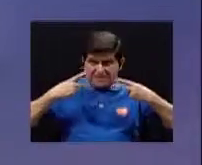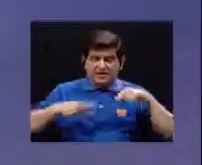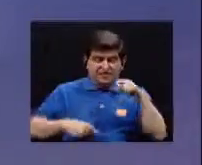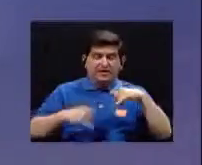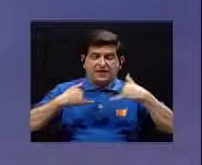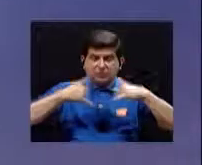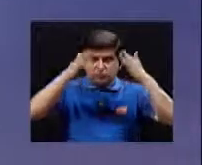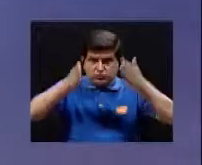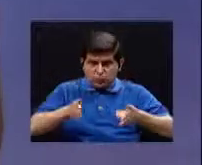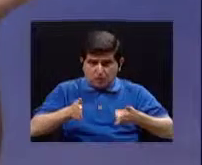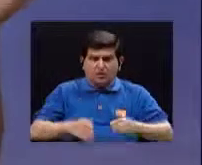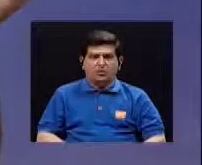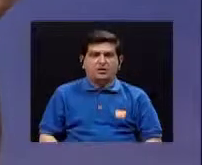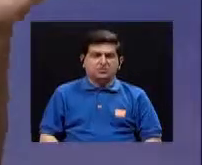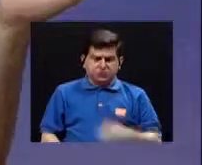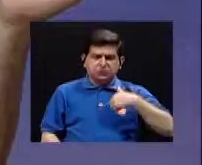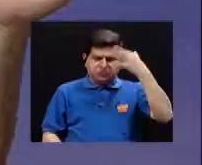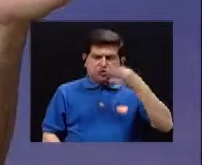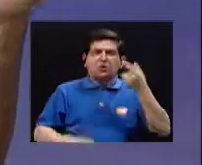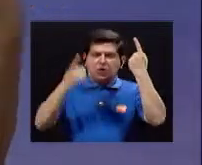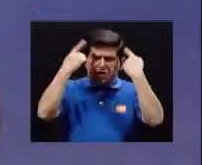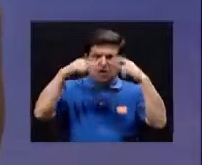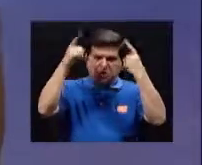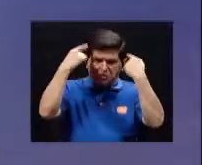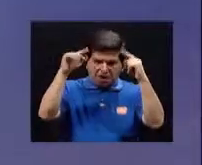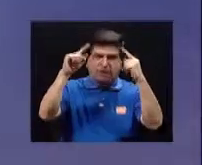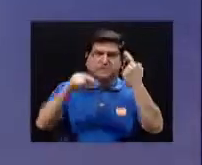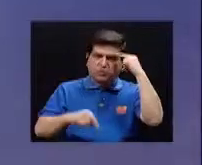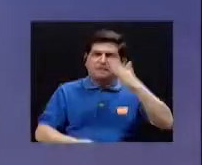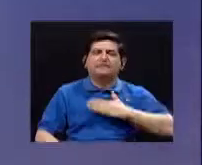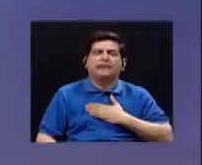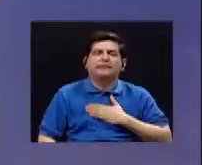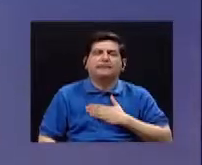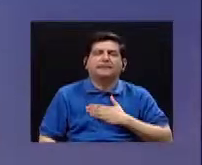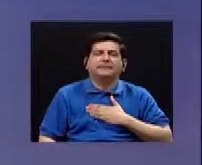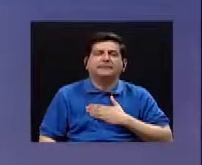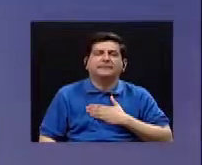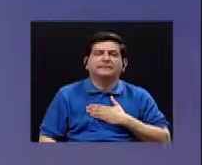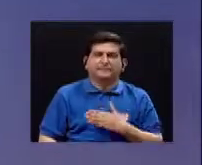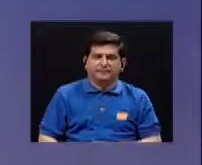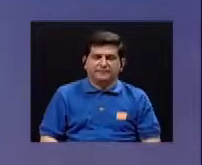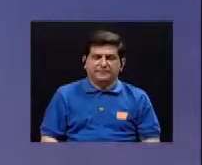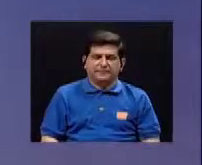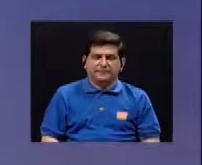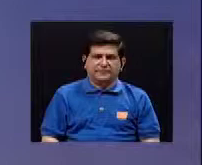sé yo siento que va a ser un éxito por lo menos para mí porque